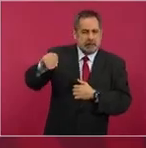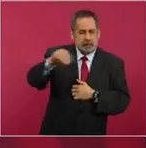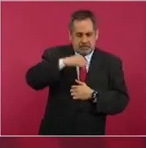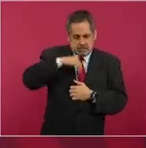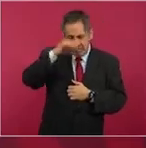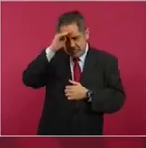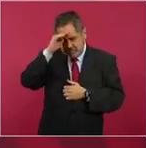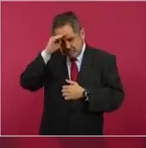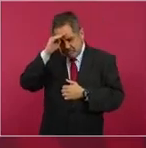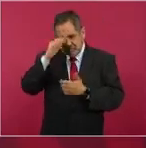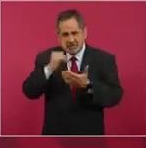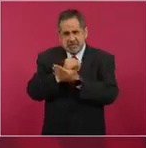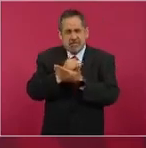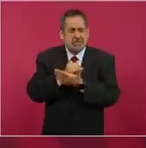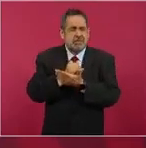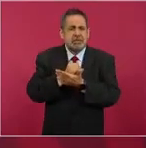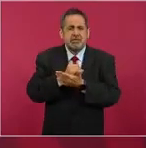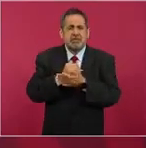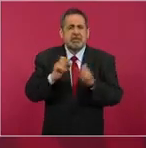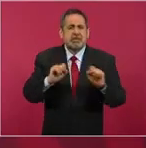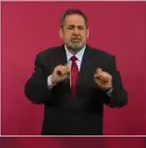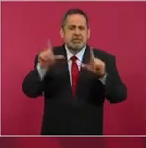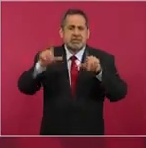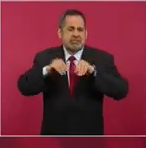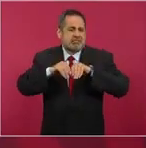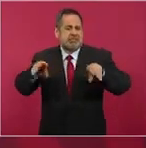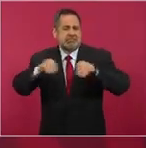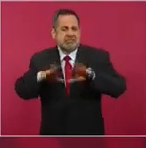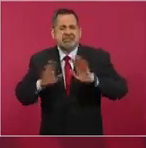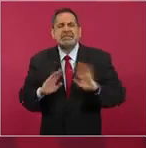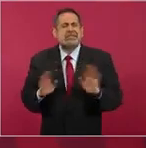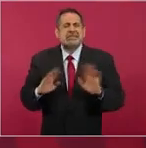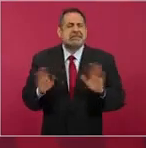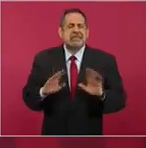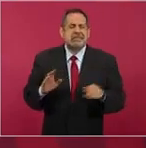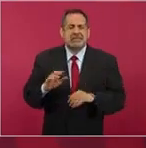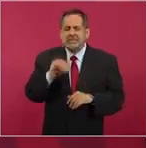decidimos no transmitir, por ejemplo,